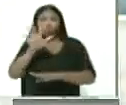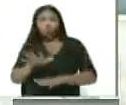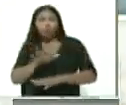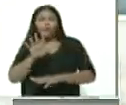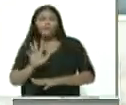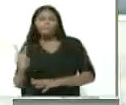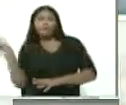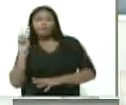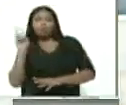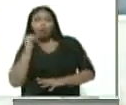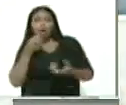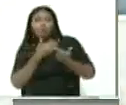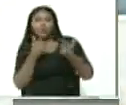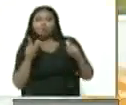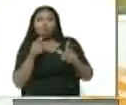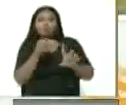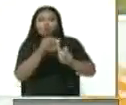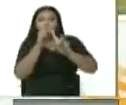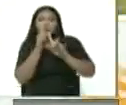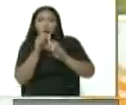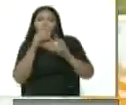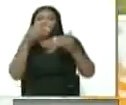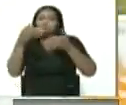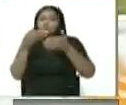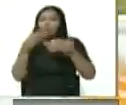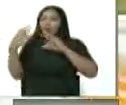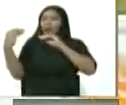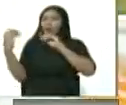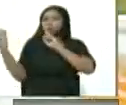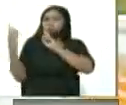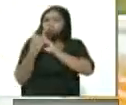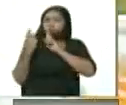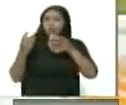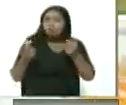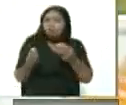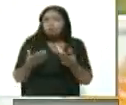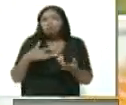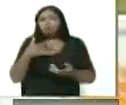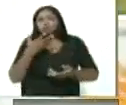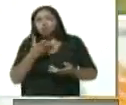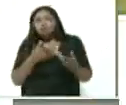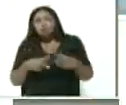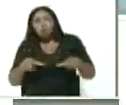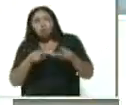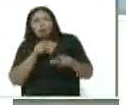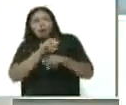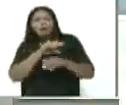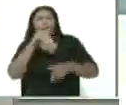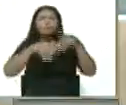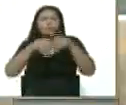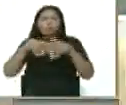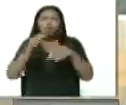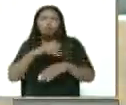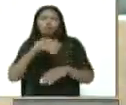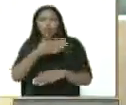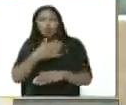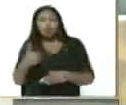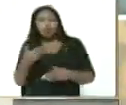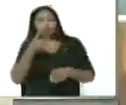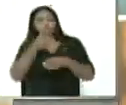han tenido la libertad de conversar de activarse en todos los centros de votación han tenido la